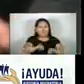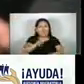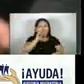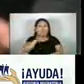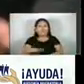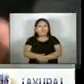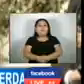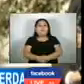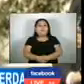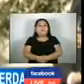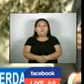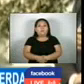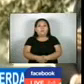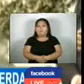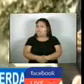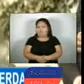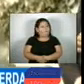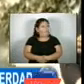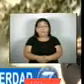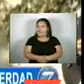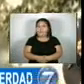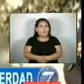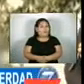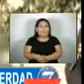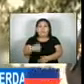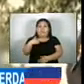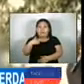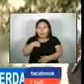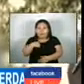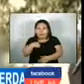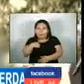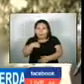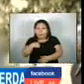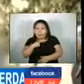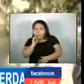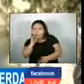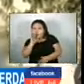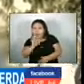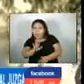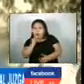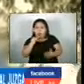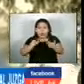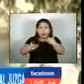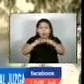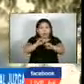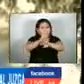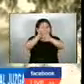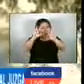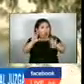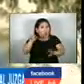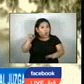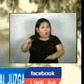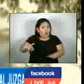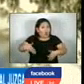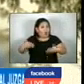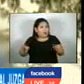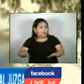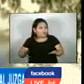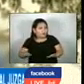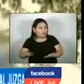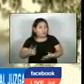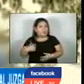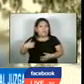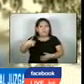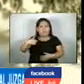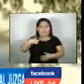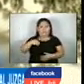digital. No, ellos en ningún momento me hablaron de la circunstancia. Obviamente ellos hacían las